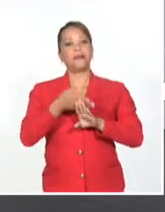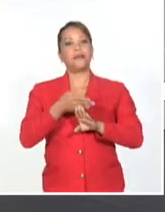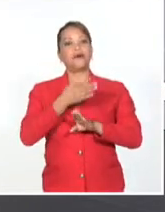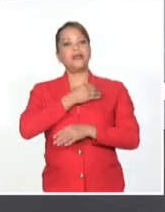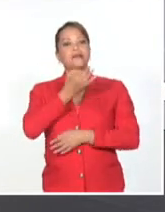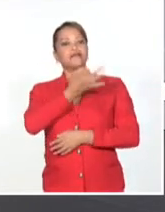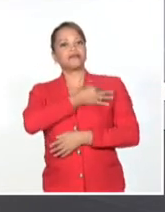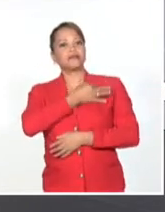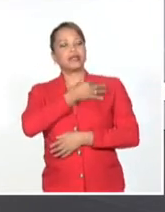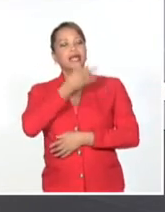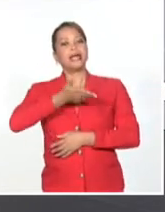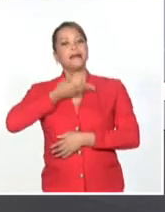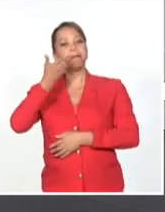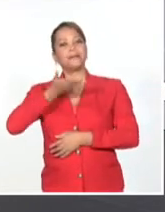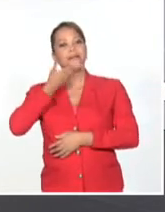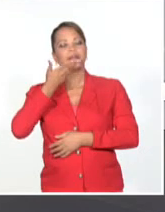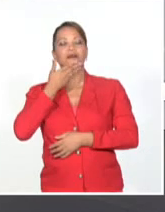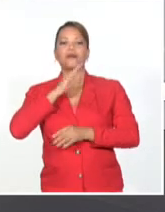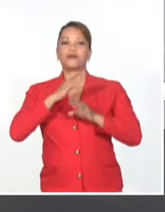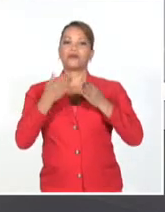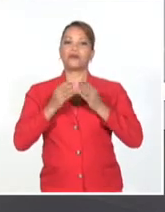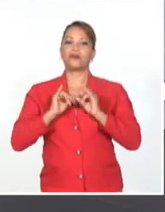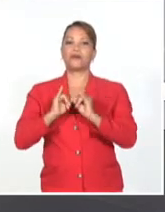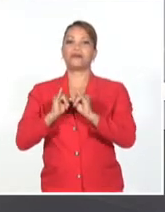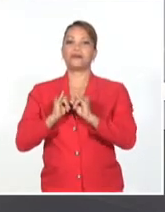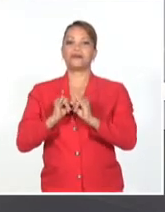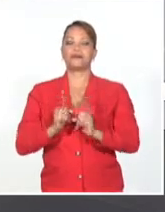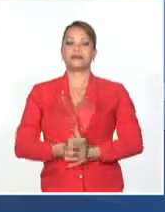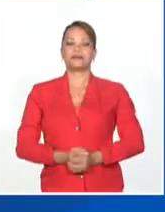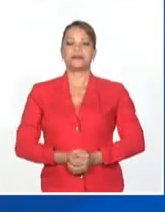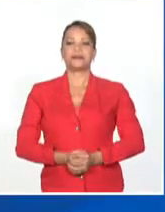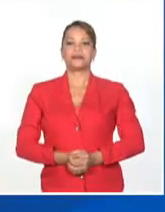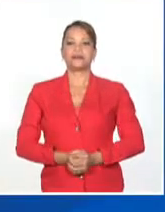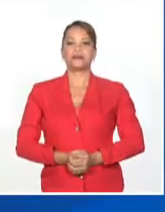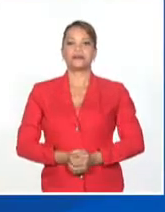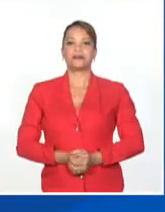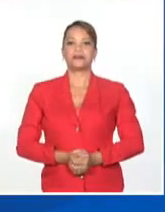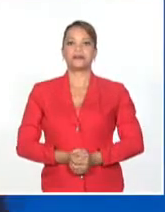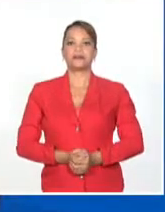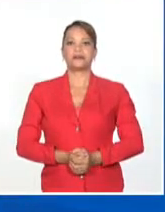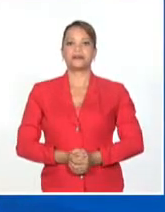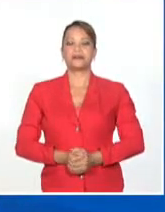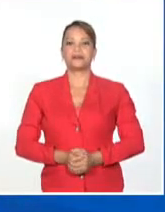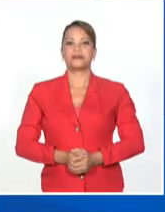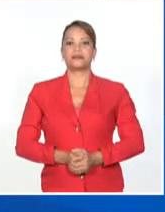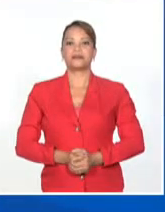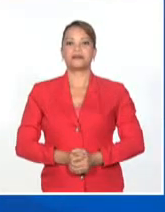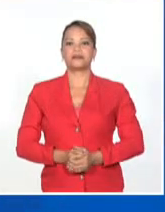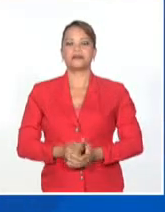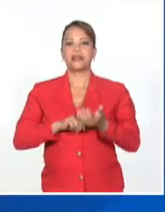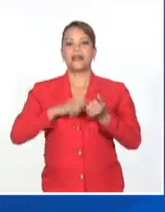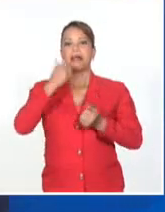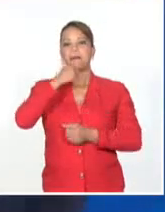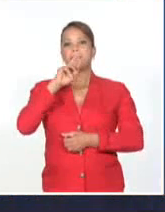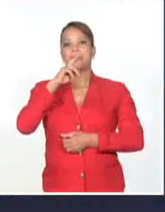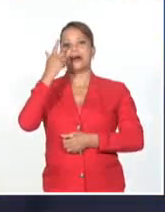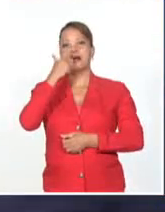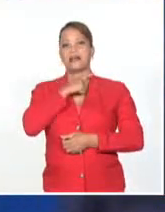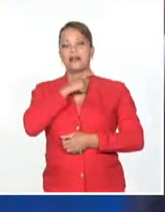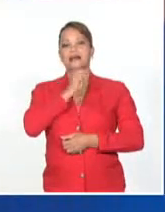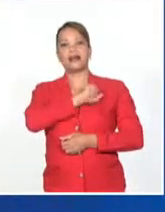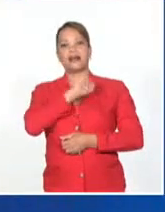ofreció declaraciones a nuestro colega Alejandro Rodríguez Cuervo. Alejandro Parra, on behalf of